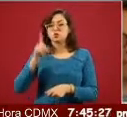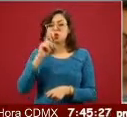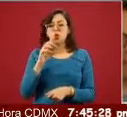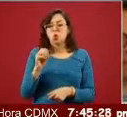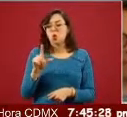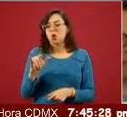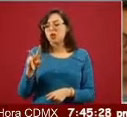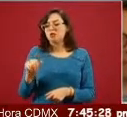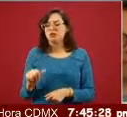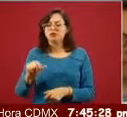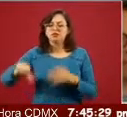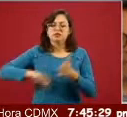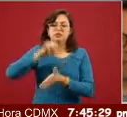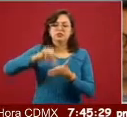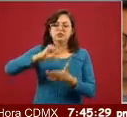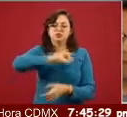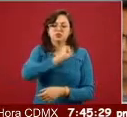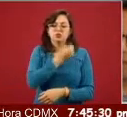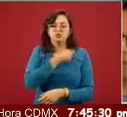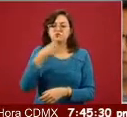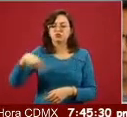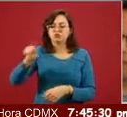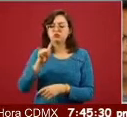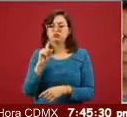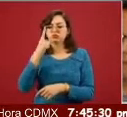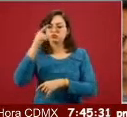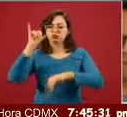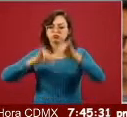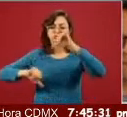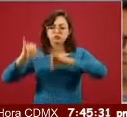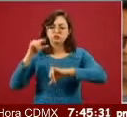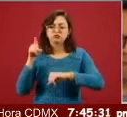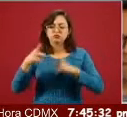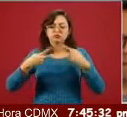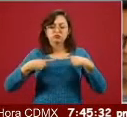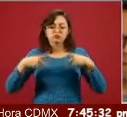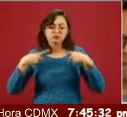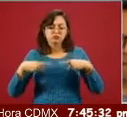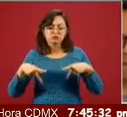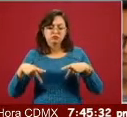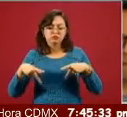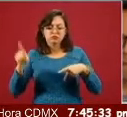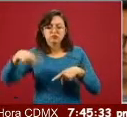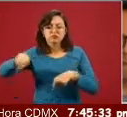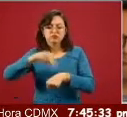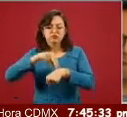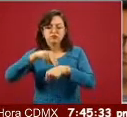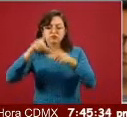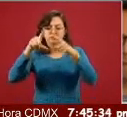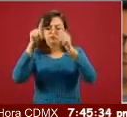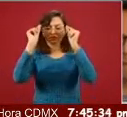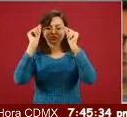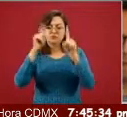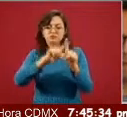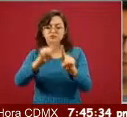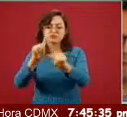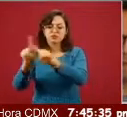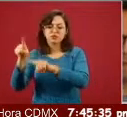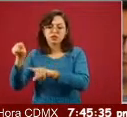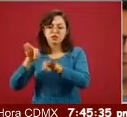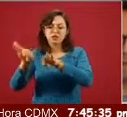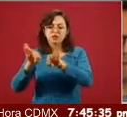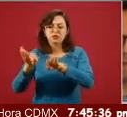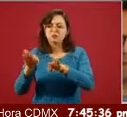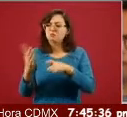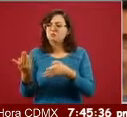en los centros de salud que se toman en las muestras para pacientes COVID, a este personal de médicos, de enfermeras, de infectólogos que están en esos centros de salud,